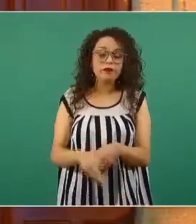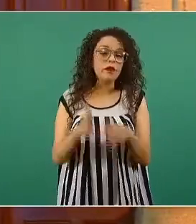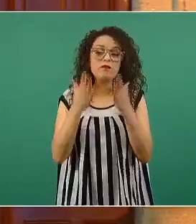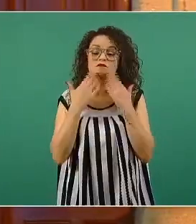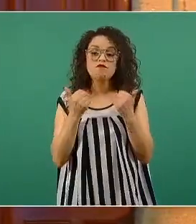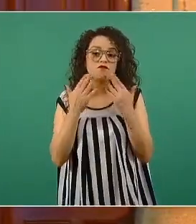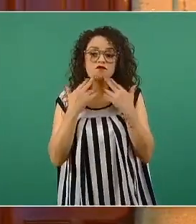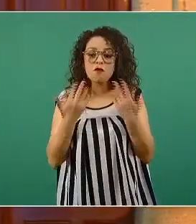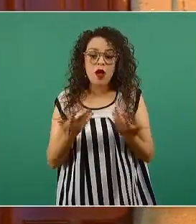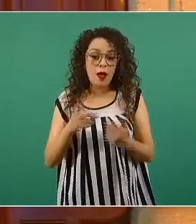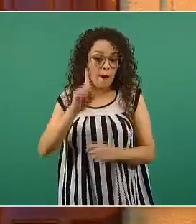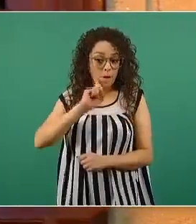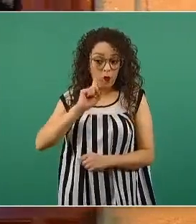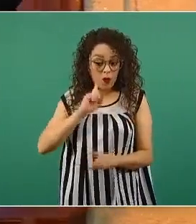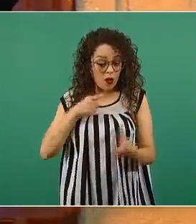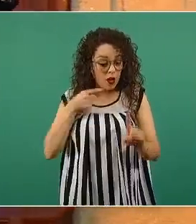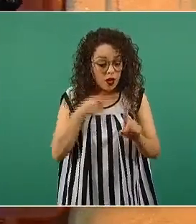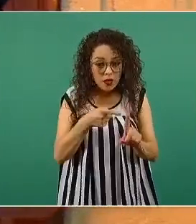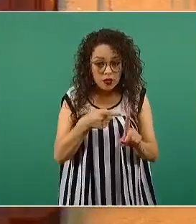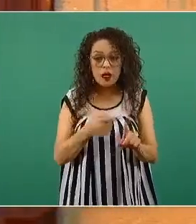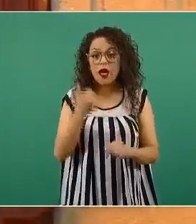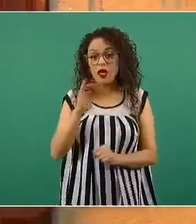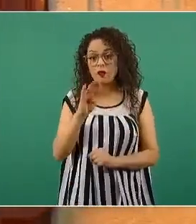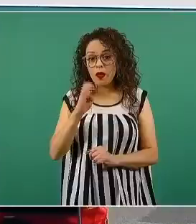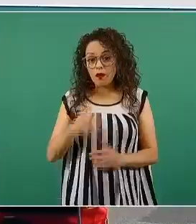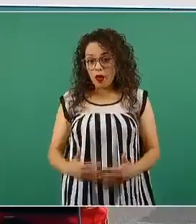mujer ni al feto.